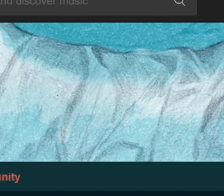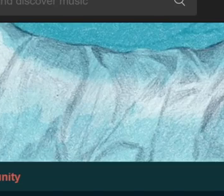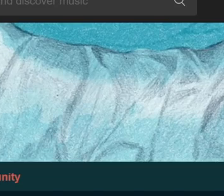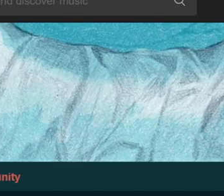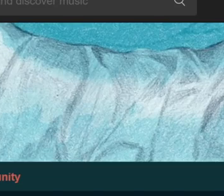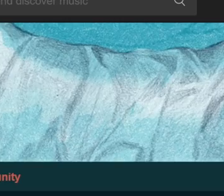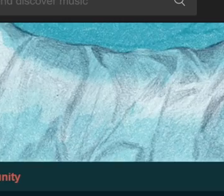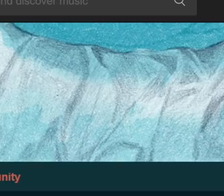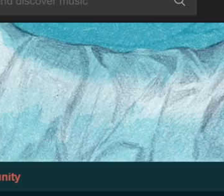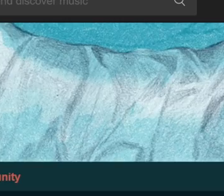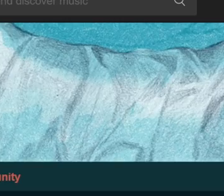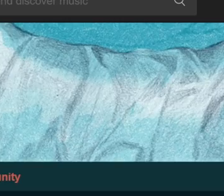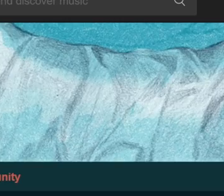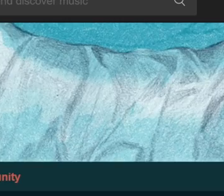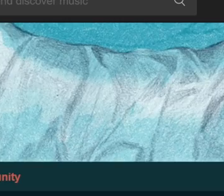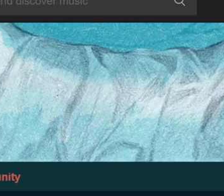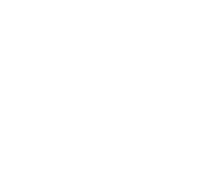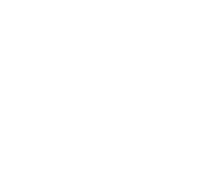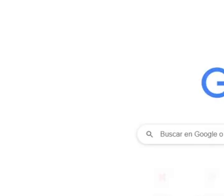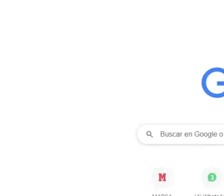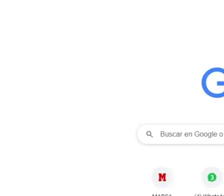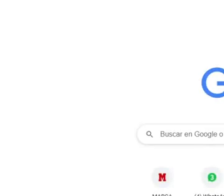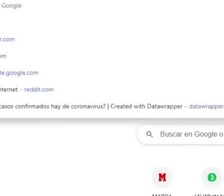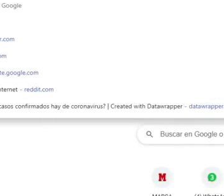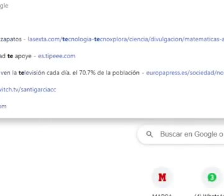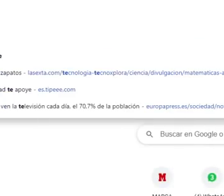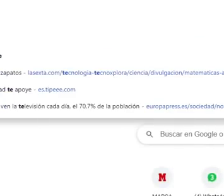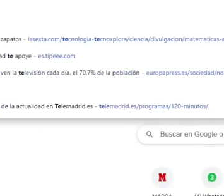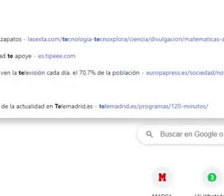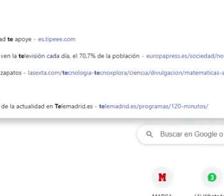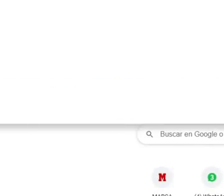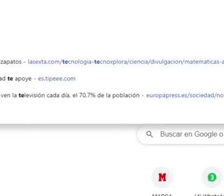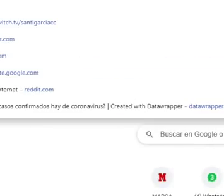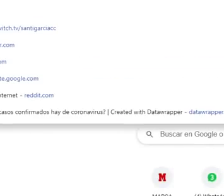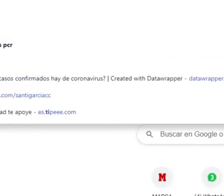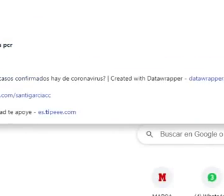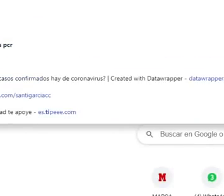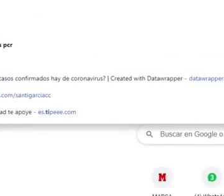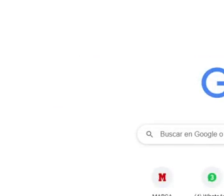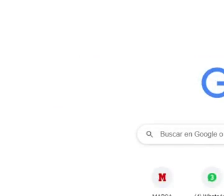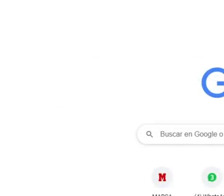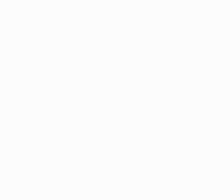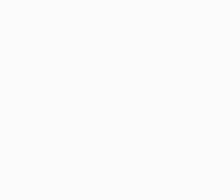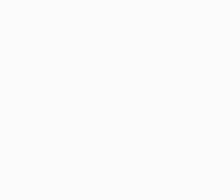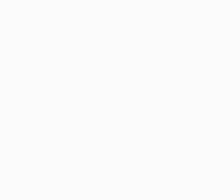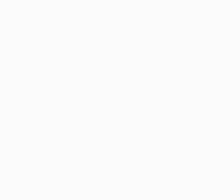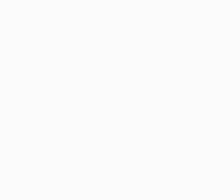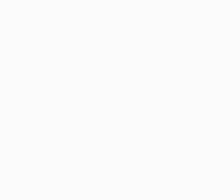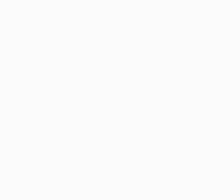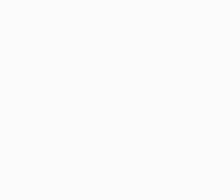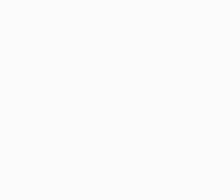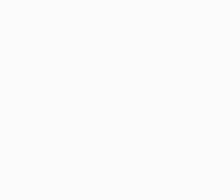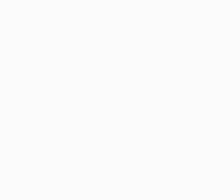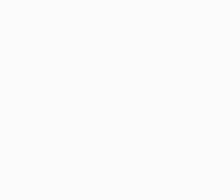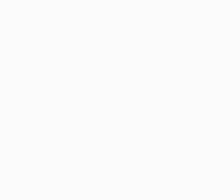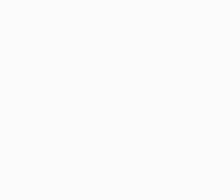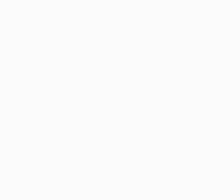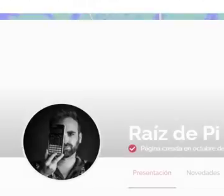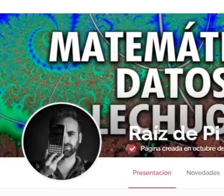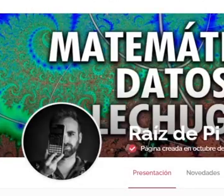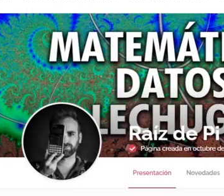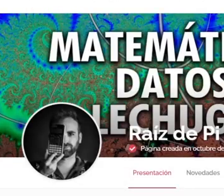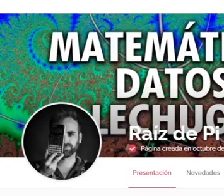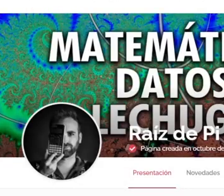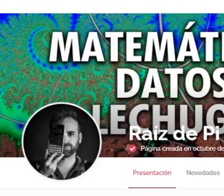mi tipi. Os voy a enseñar el tipi que ayer no lo enseñé. Tipi. Aquí podéis